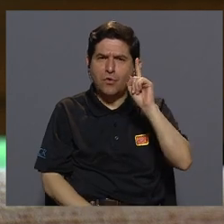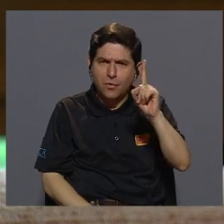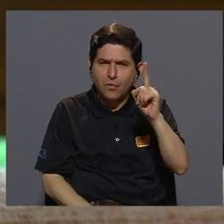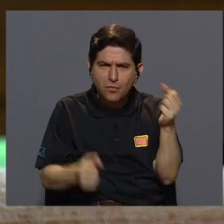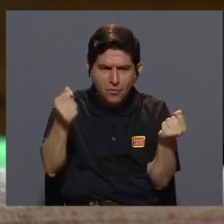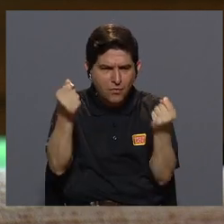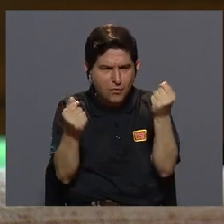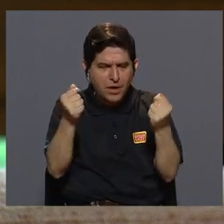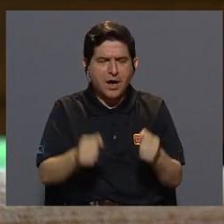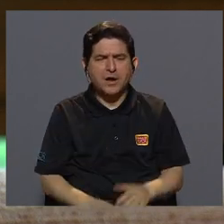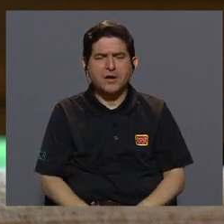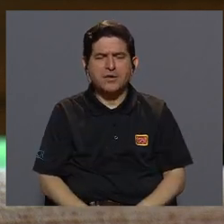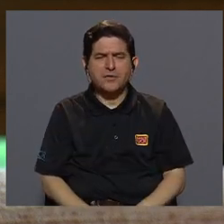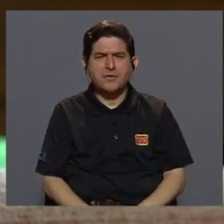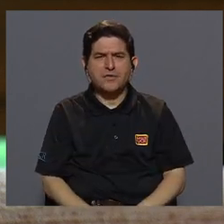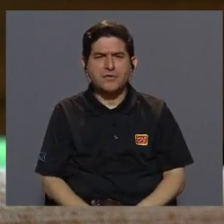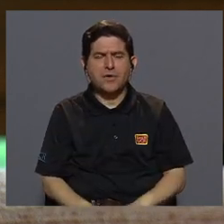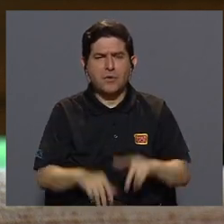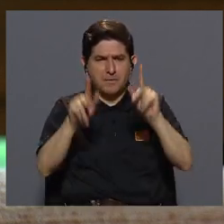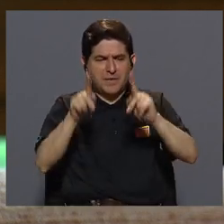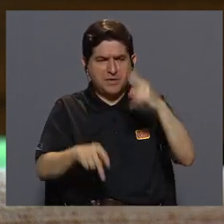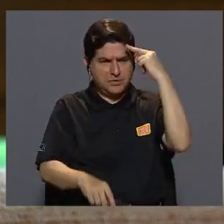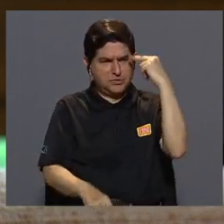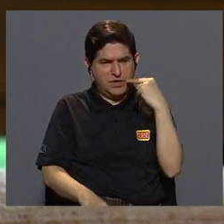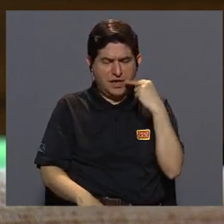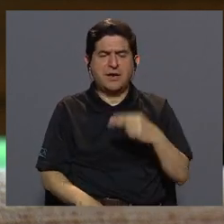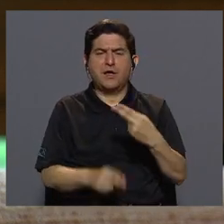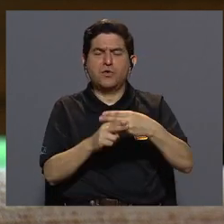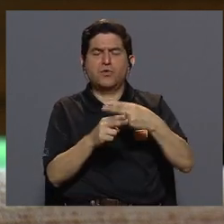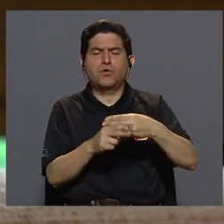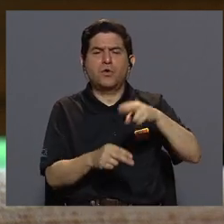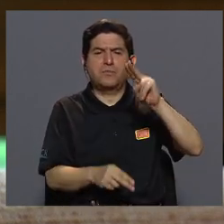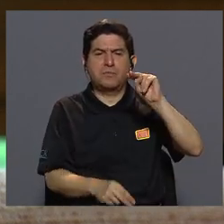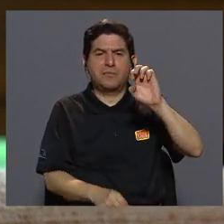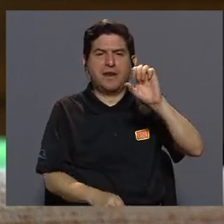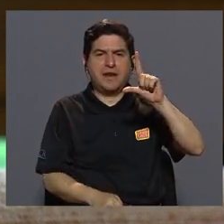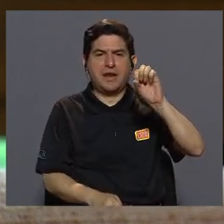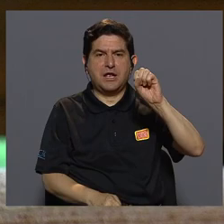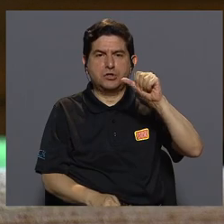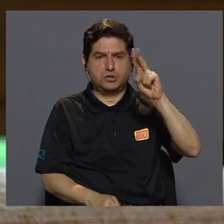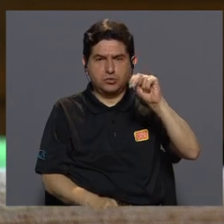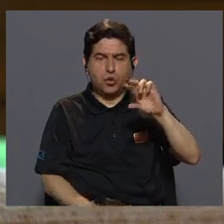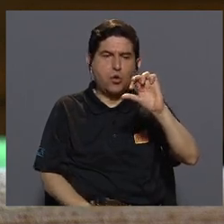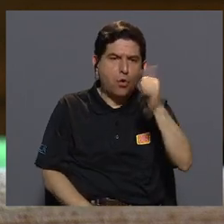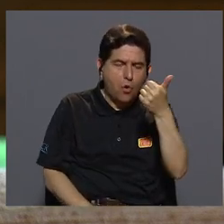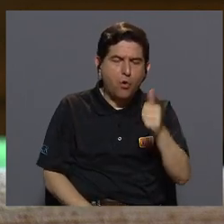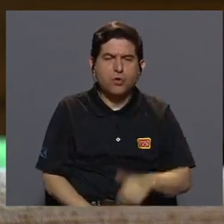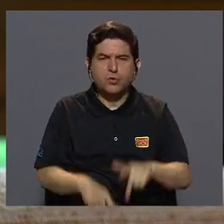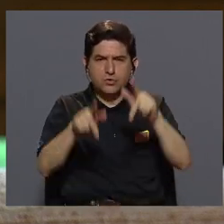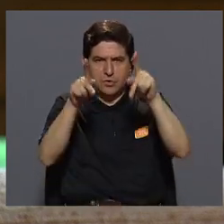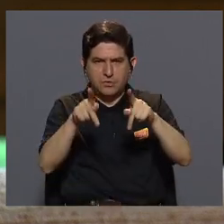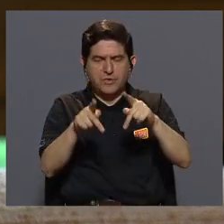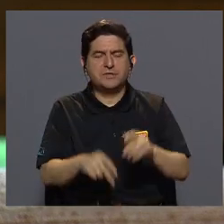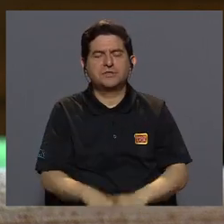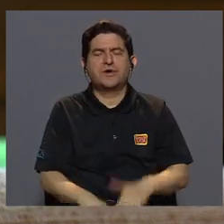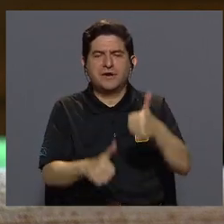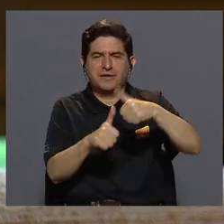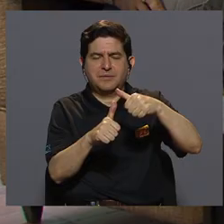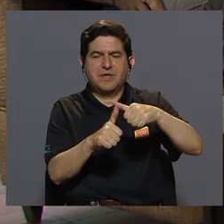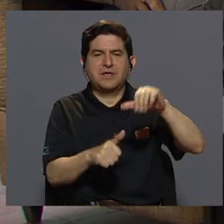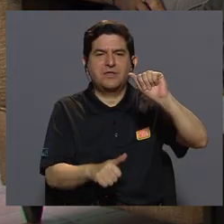un chofer negro que se llamaba Nelson y otro era de uno que se llamaba